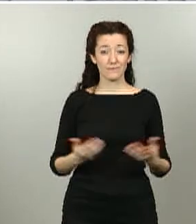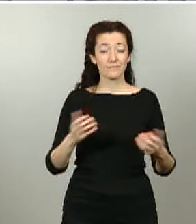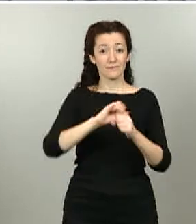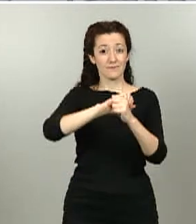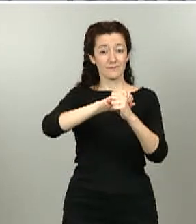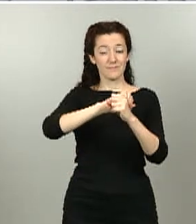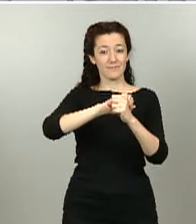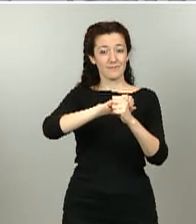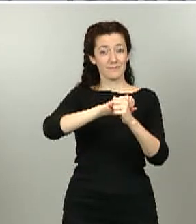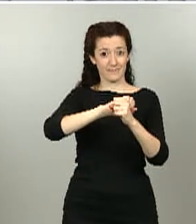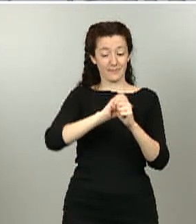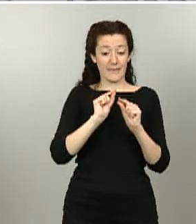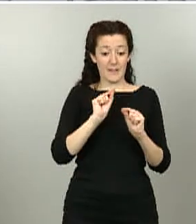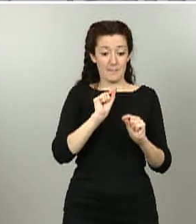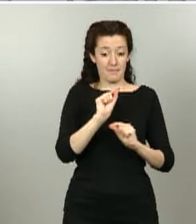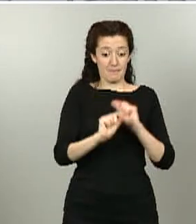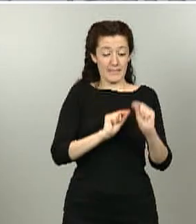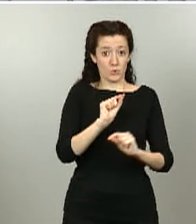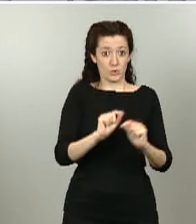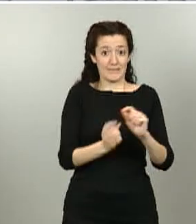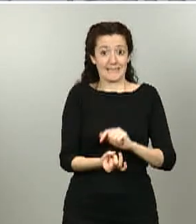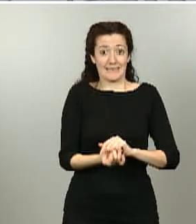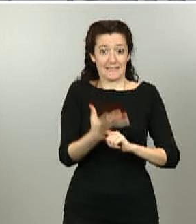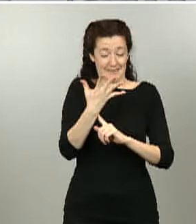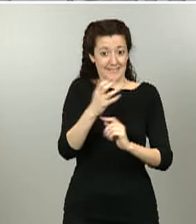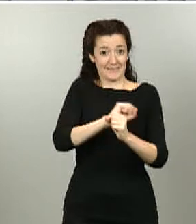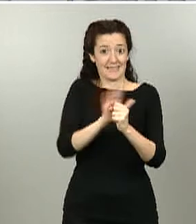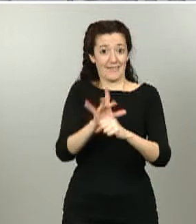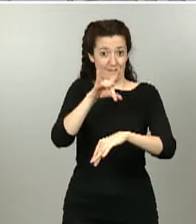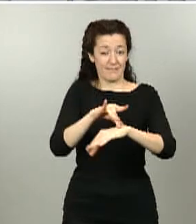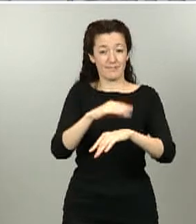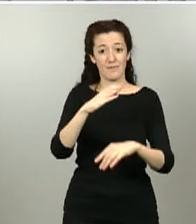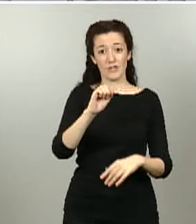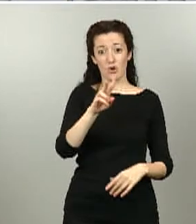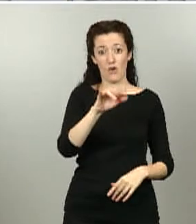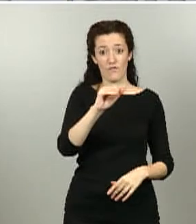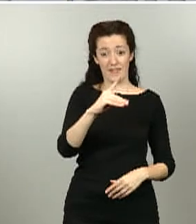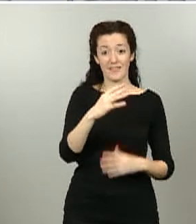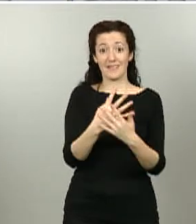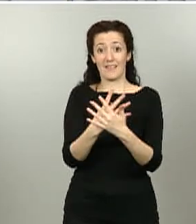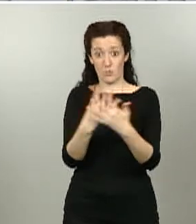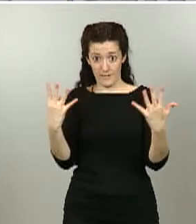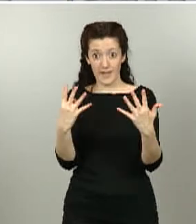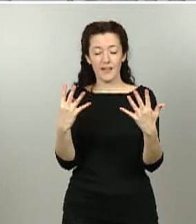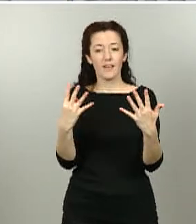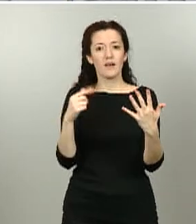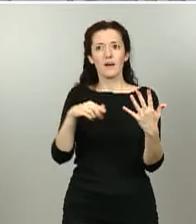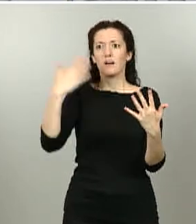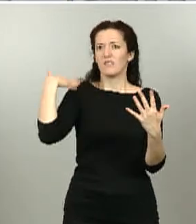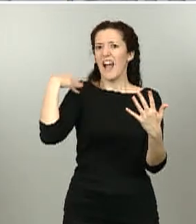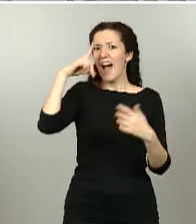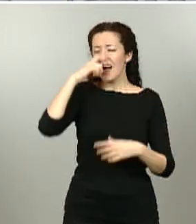el COVID-19, la enfermedad COVID-19, se llama SARS-CoV-2, y a principios de siglo, en el año 2003,